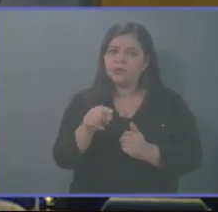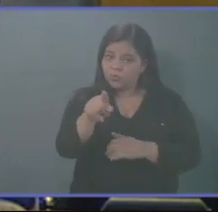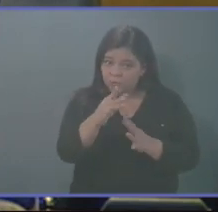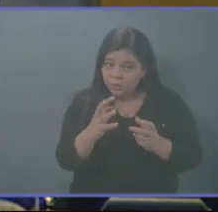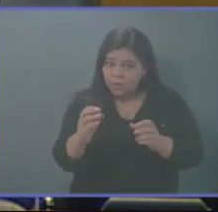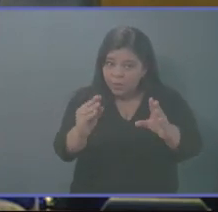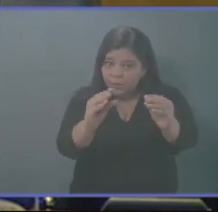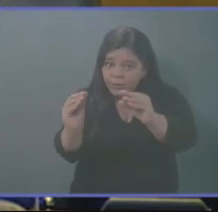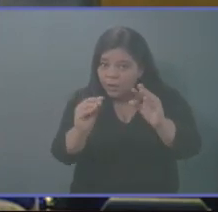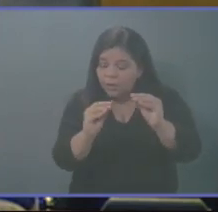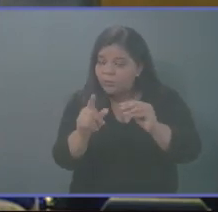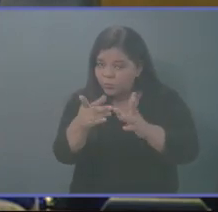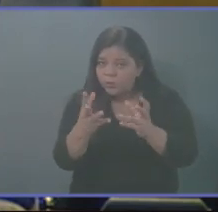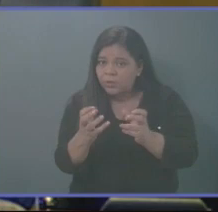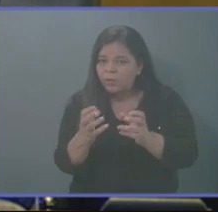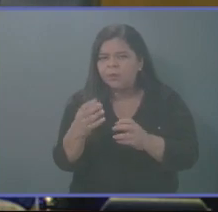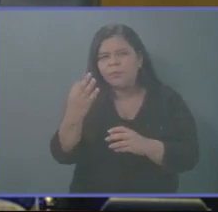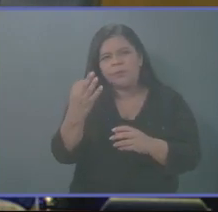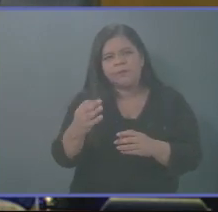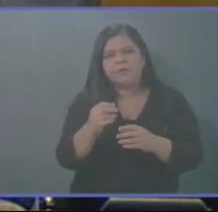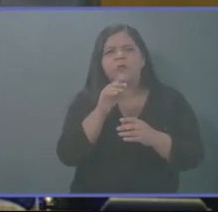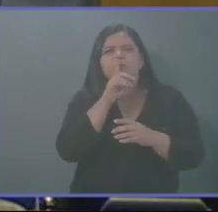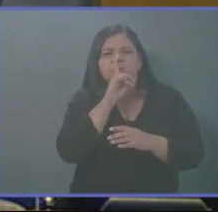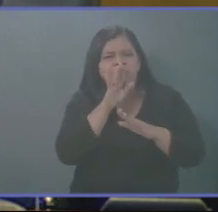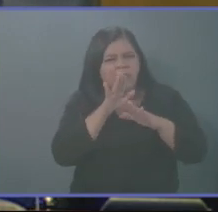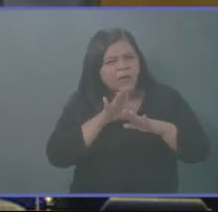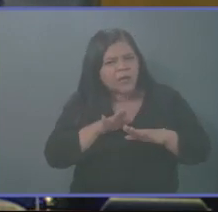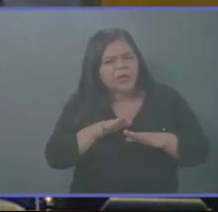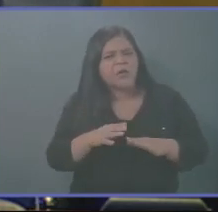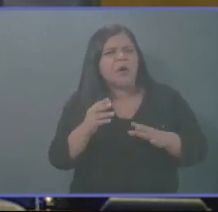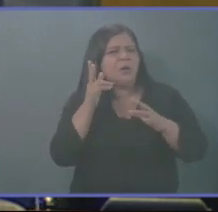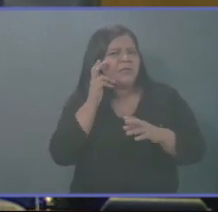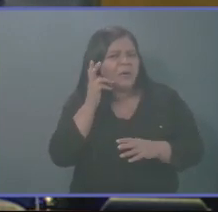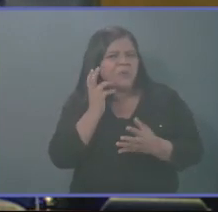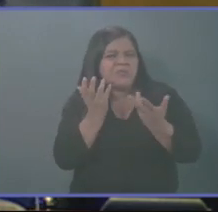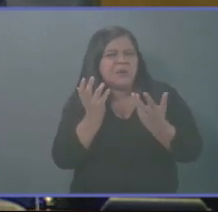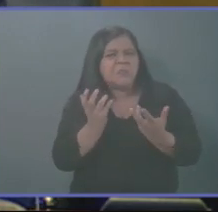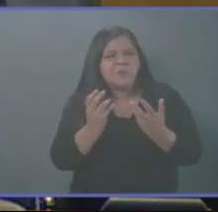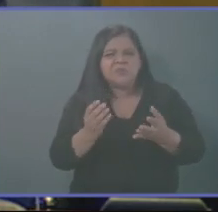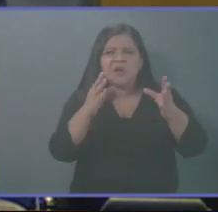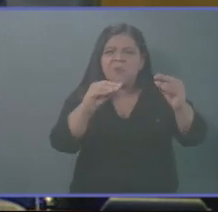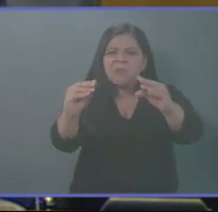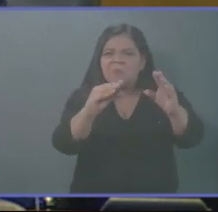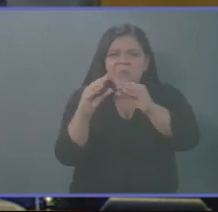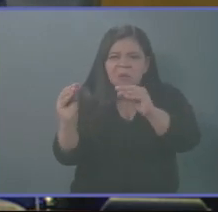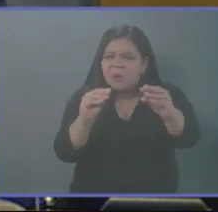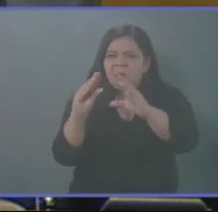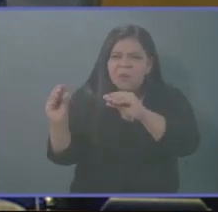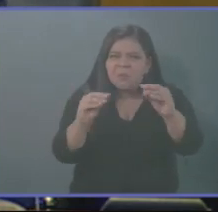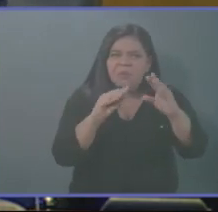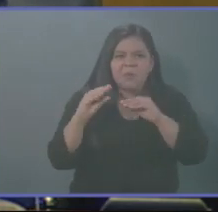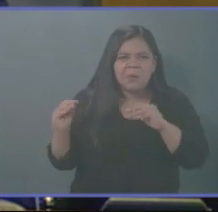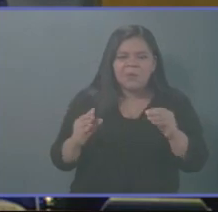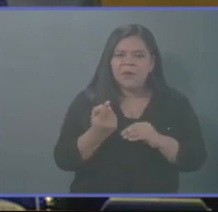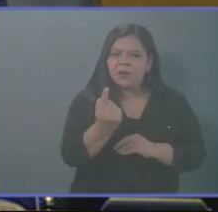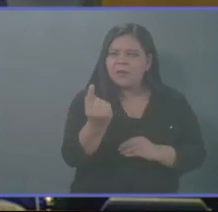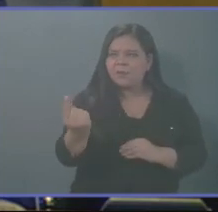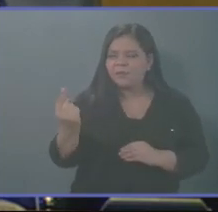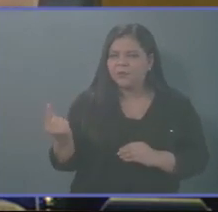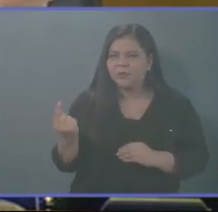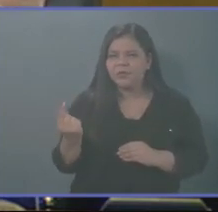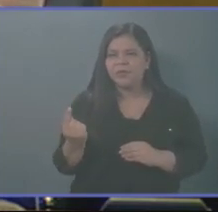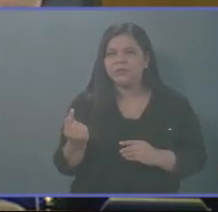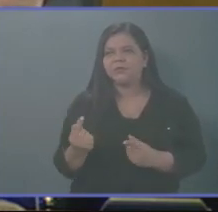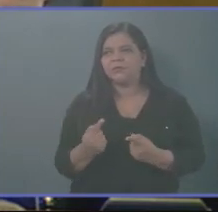o vamos a platicar, lo hagan en el tono más bajo, porque se oye más fuerte el cuchucheo de las conversaciones que